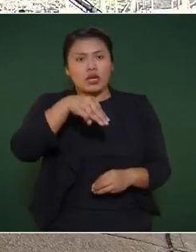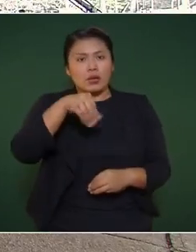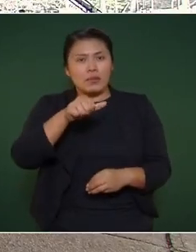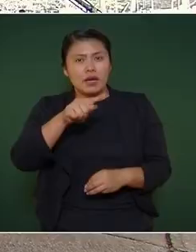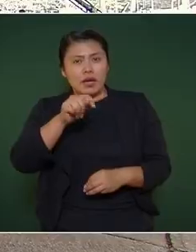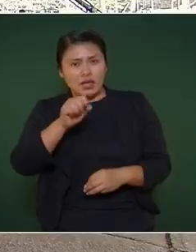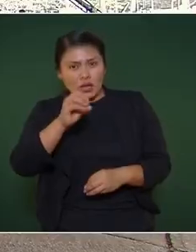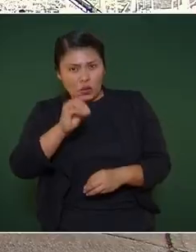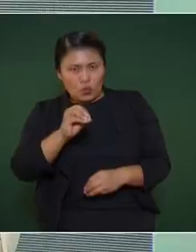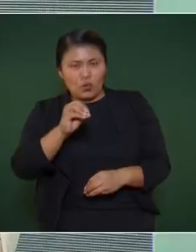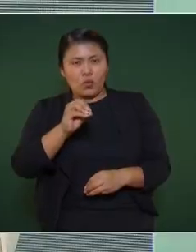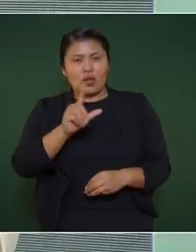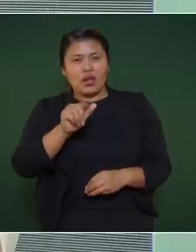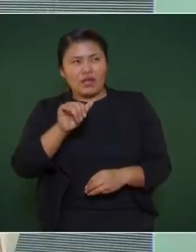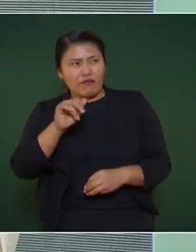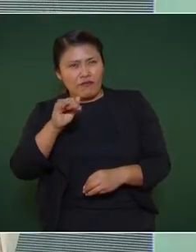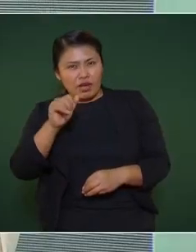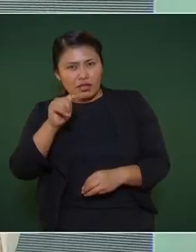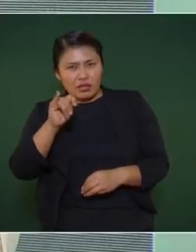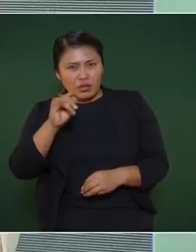infantil, pero hay otro.